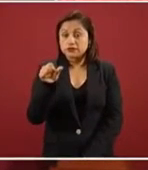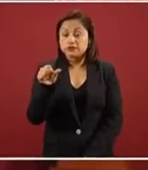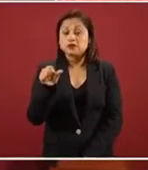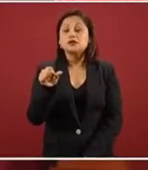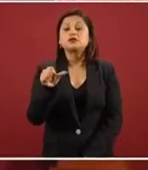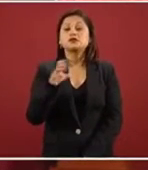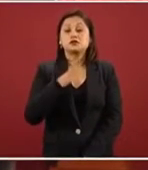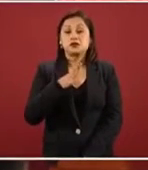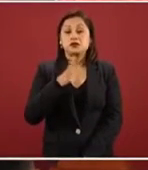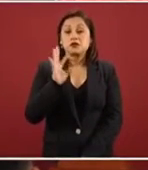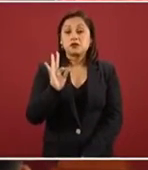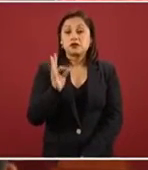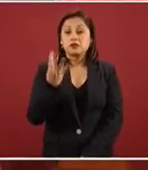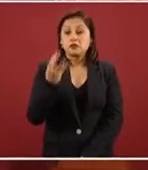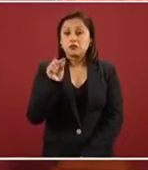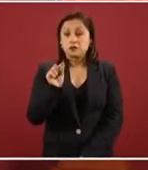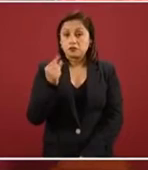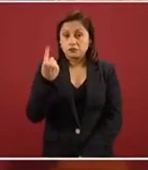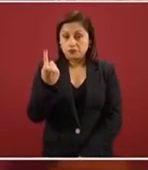44.1